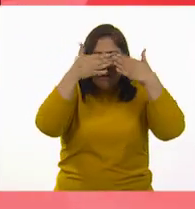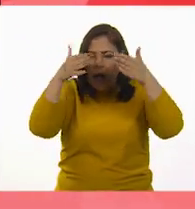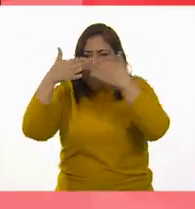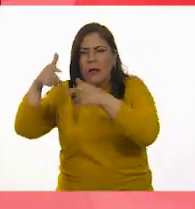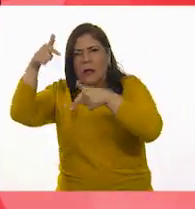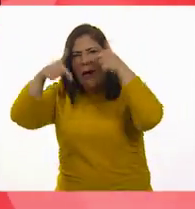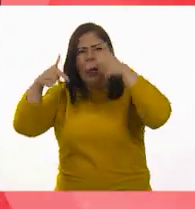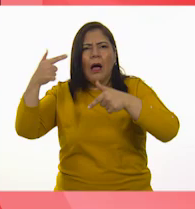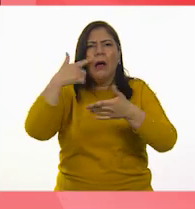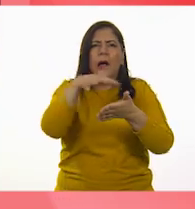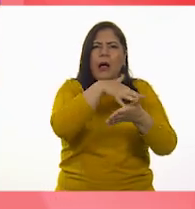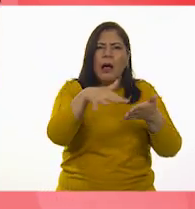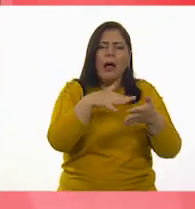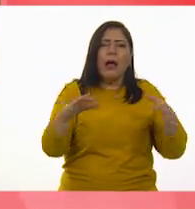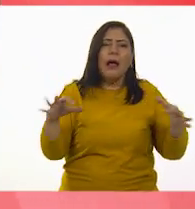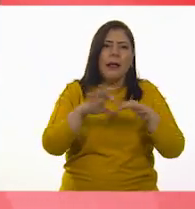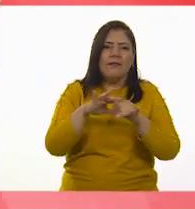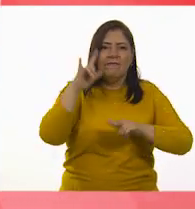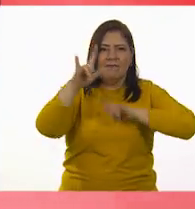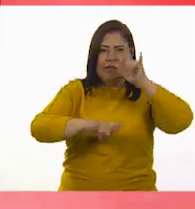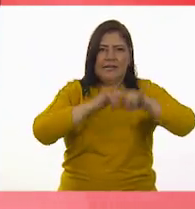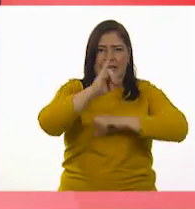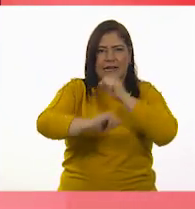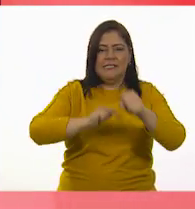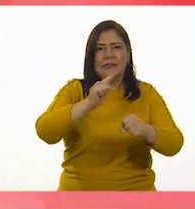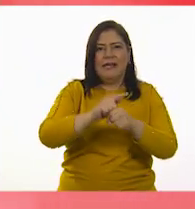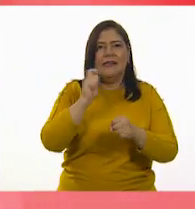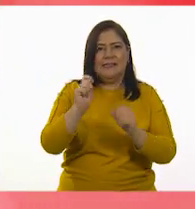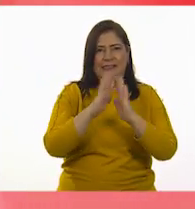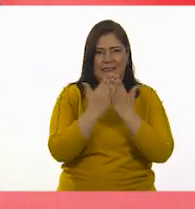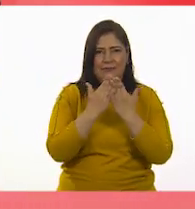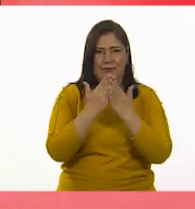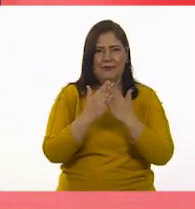mundo literario en la Feria Internacional del Libro.